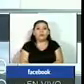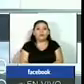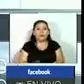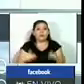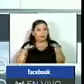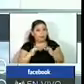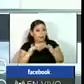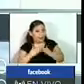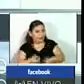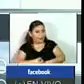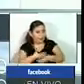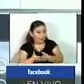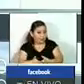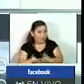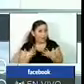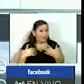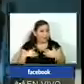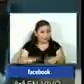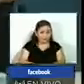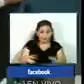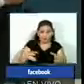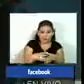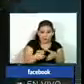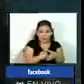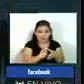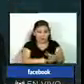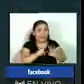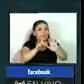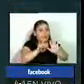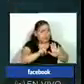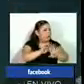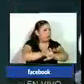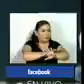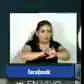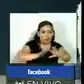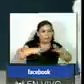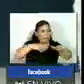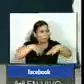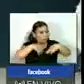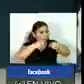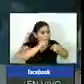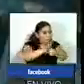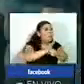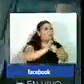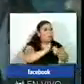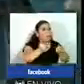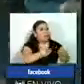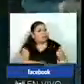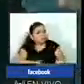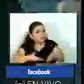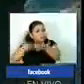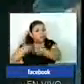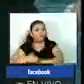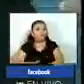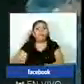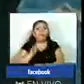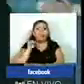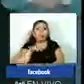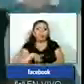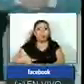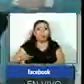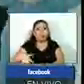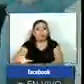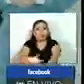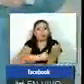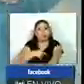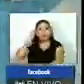También les contamos esta noche que 6 personas más recibieron el alta después de haberse recuperado de esta enfermedad, la COVID-19, en el Hospital San Rafael